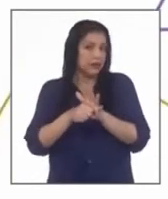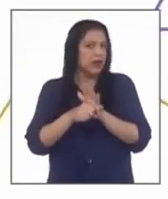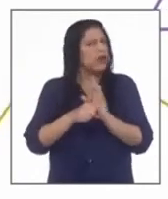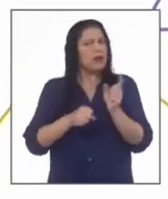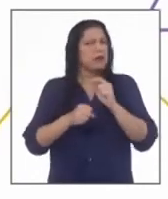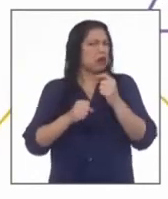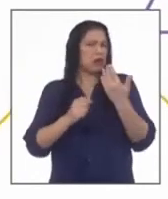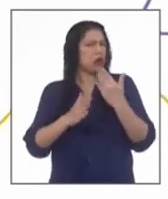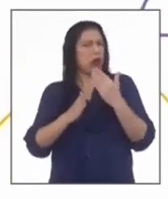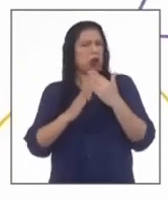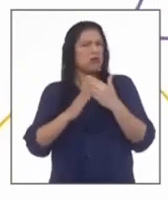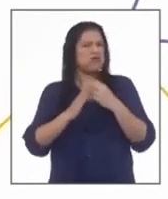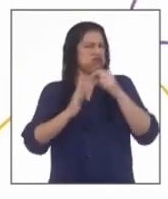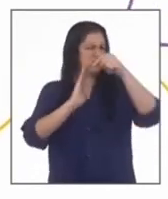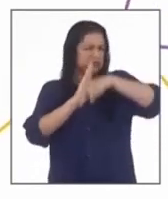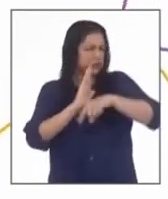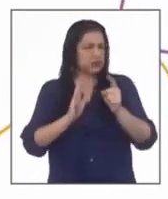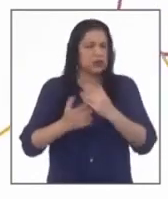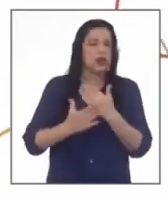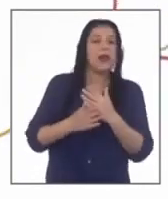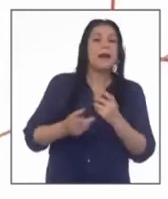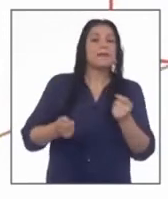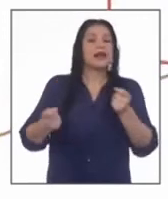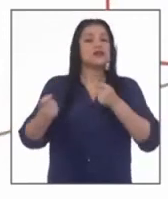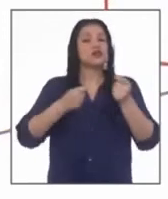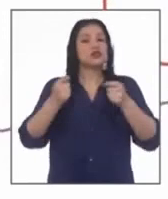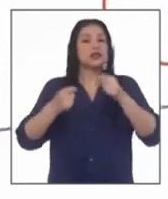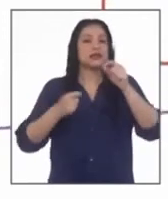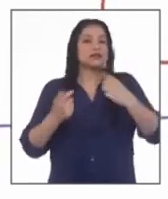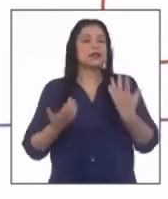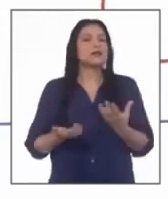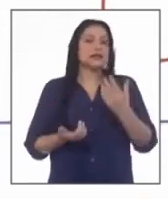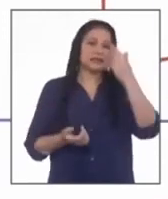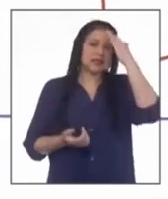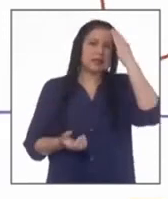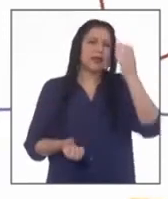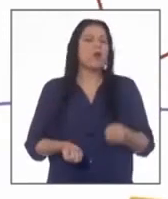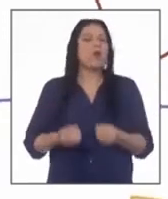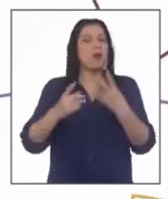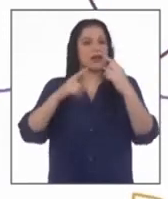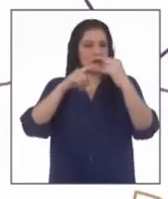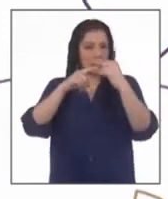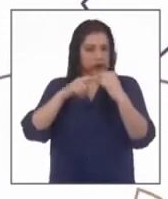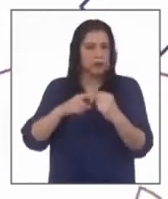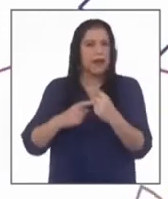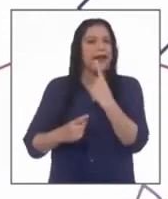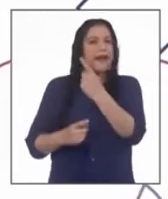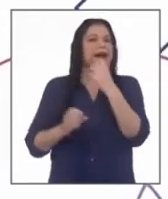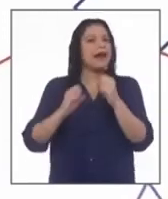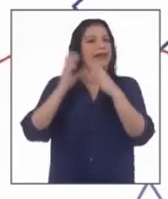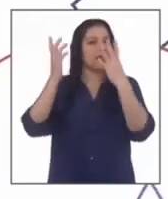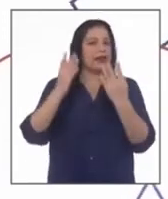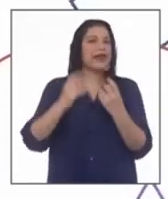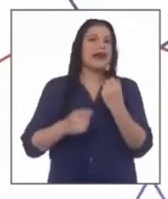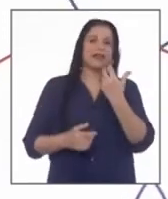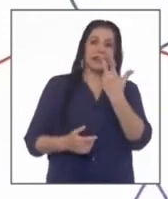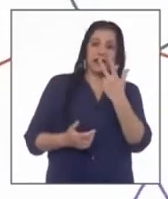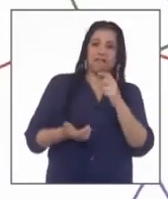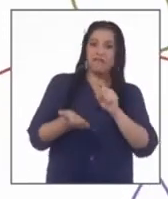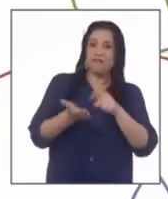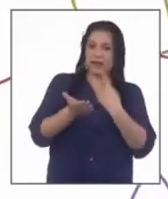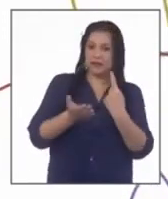severo. Para su control se debía registrar sus valores de saturación de oxígeno 3 veces al día.